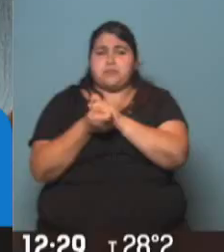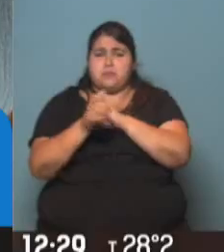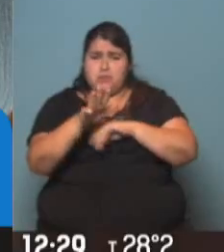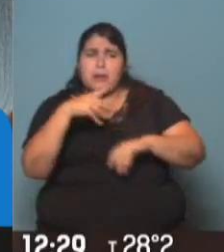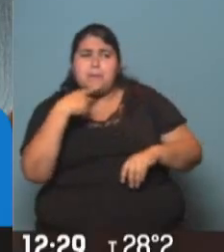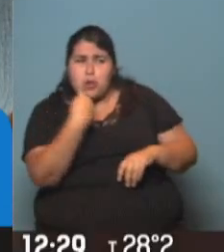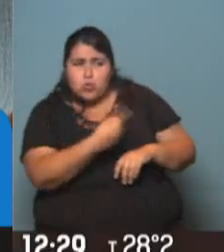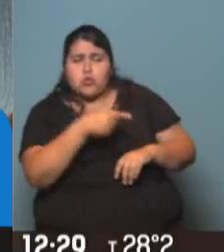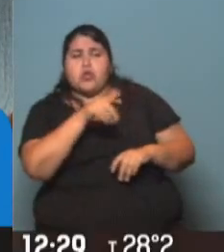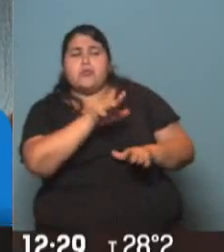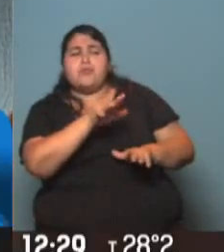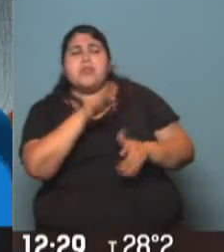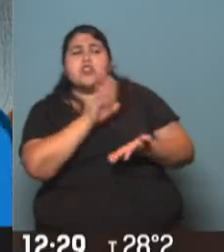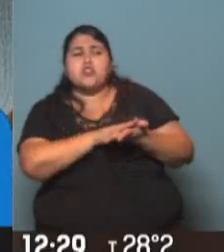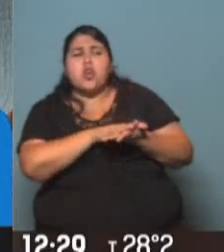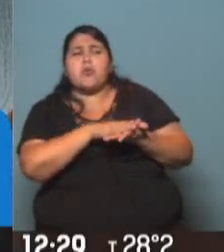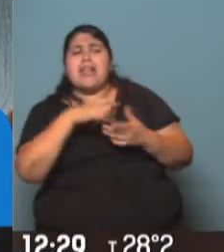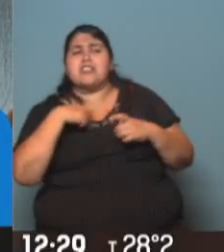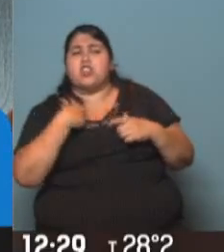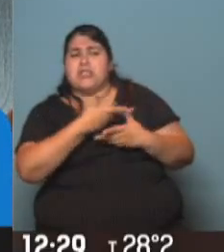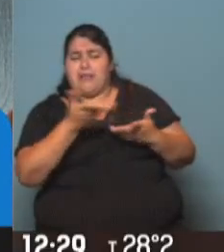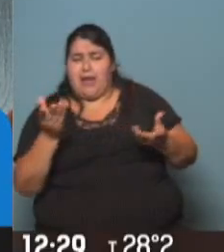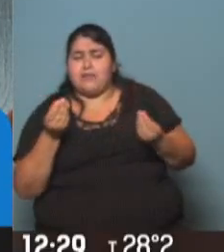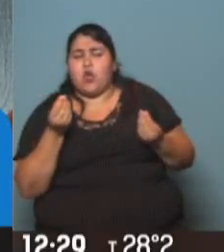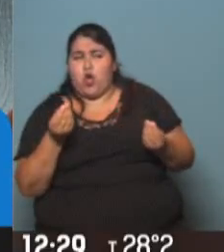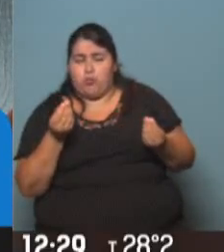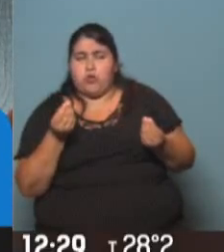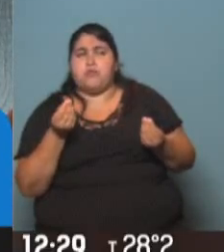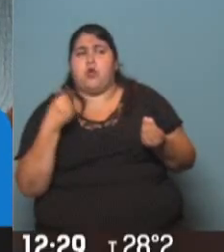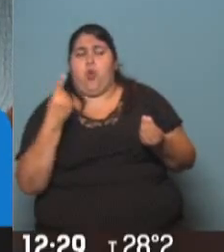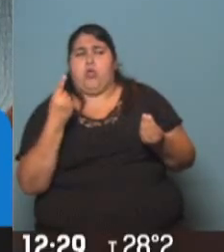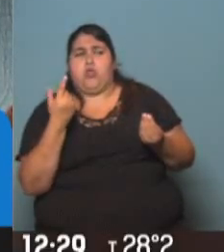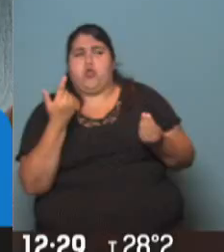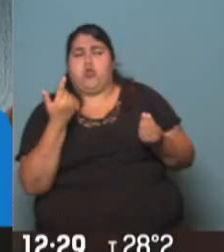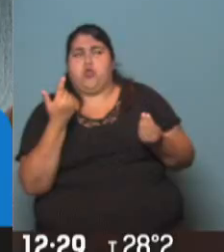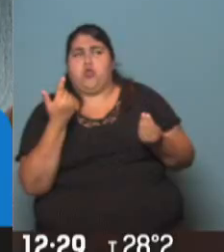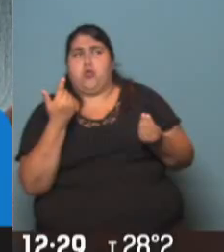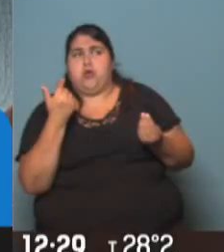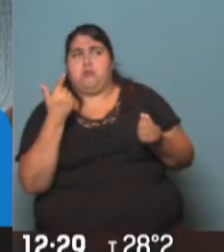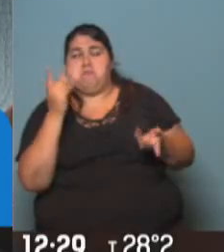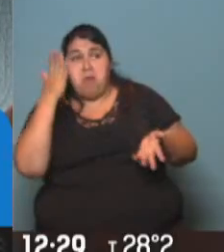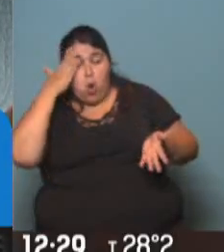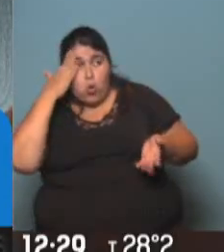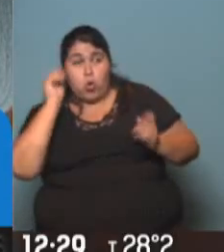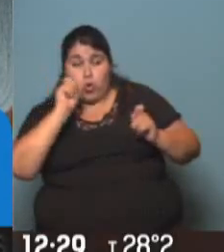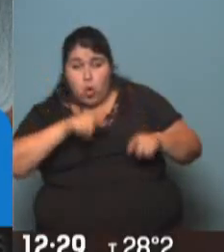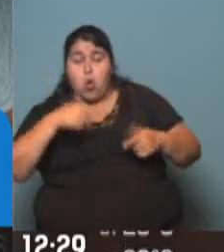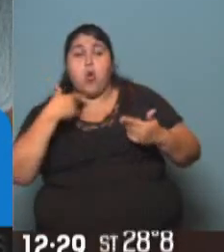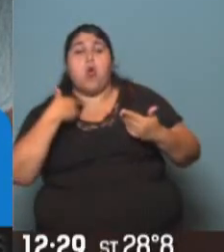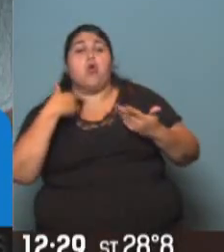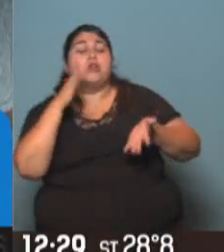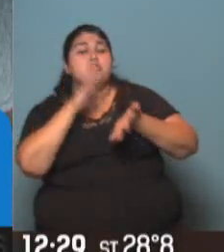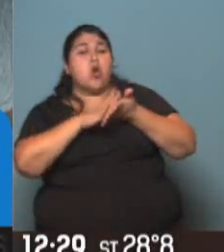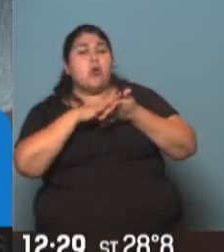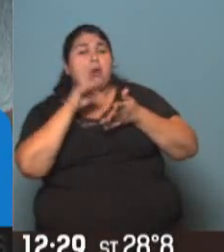sociólogas sabes con las reacciones sociales cuando un fenómeno social reacción a una algo cultural lo que está viene desde lo concepto